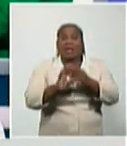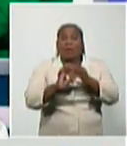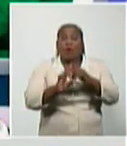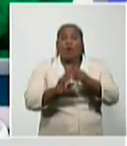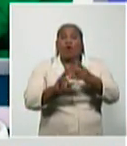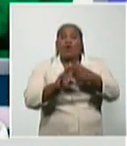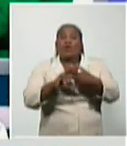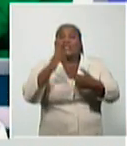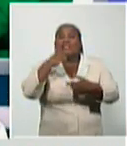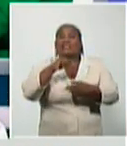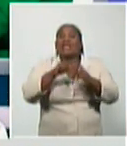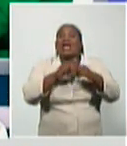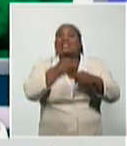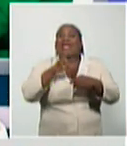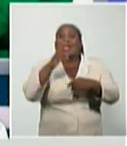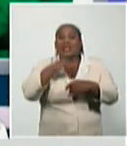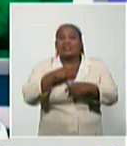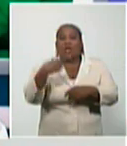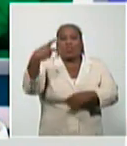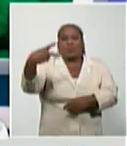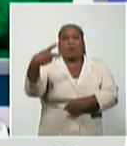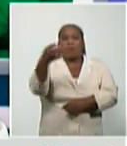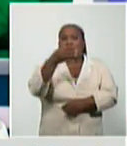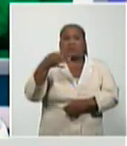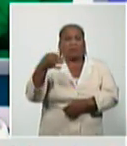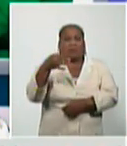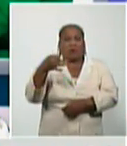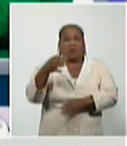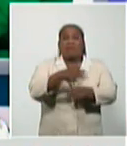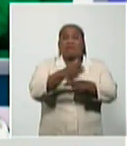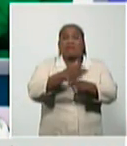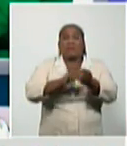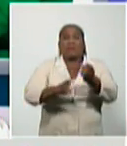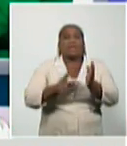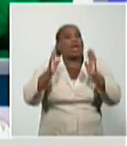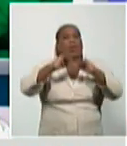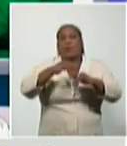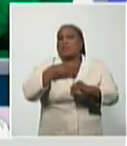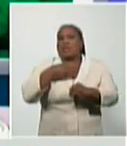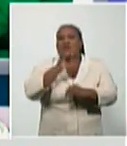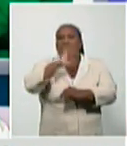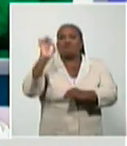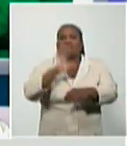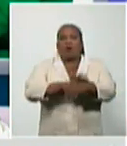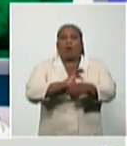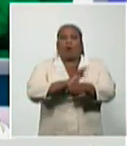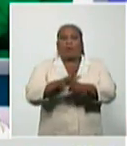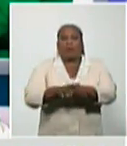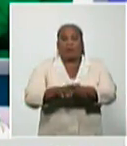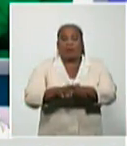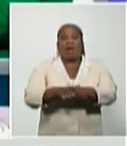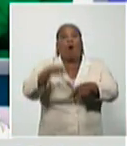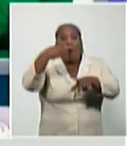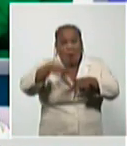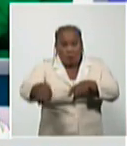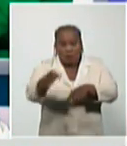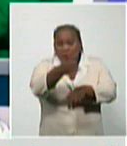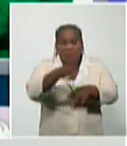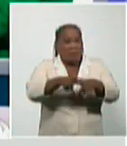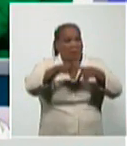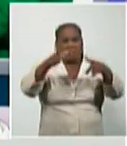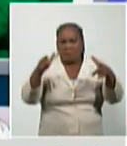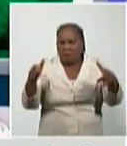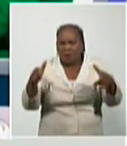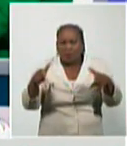tenido casos de COVID. Entonces, ¿en qué municipio no hay riesgo de transmisión de